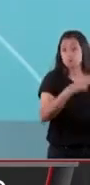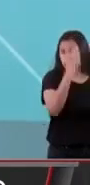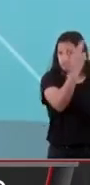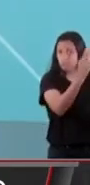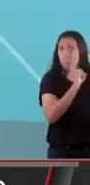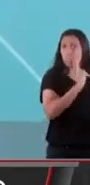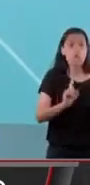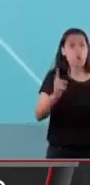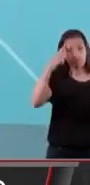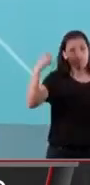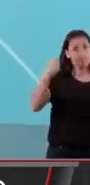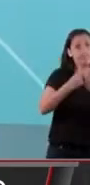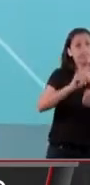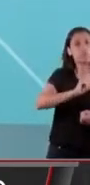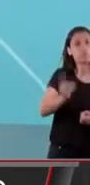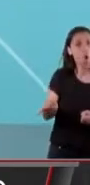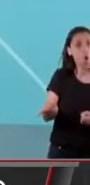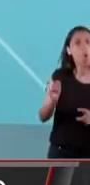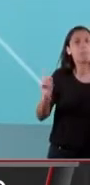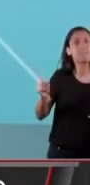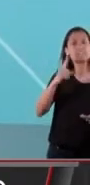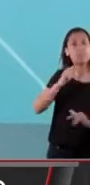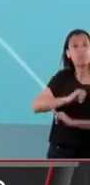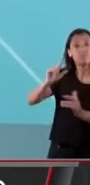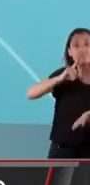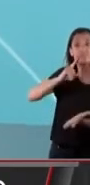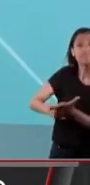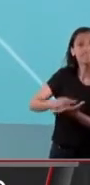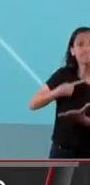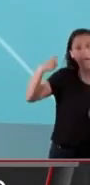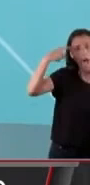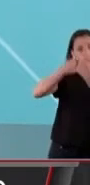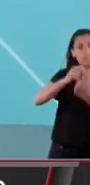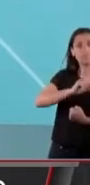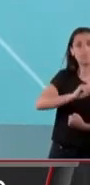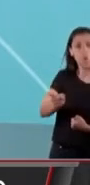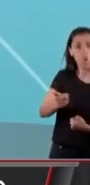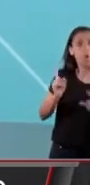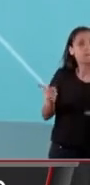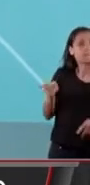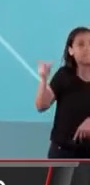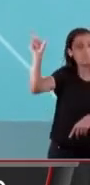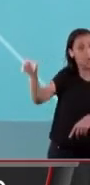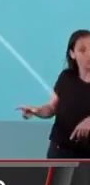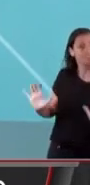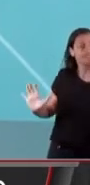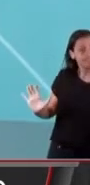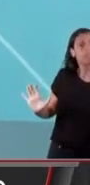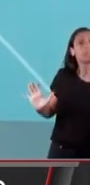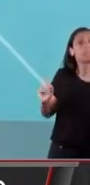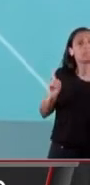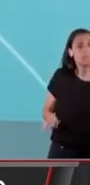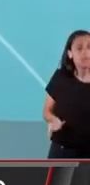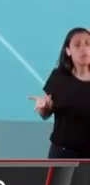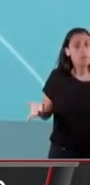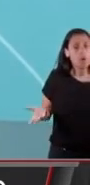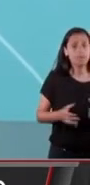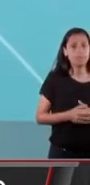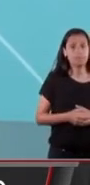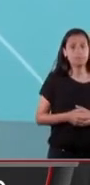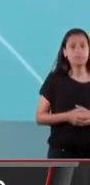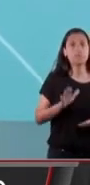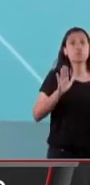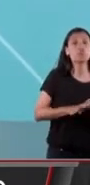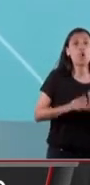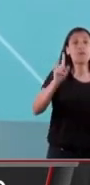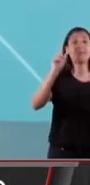sea efectivo o no, porque, a ver, se suspende, pero no dice cuánto tiempo ni cuánto tiempo se tomará la